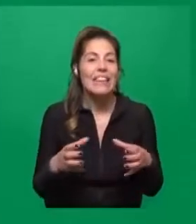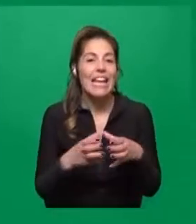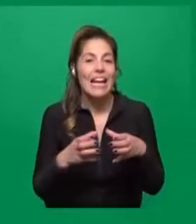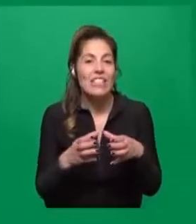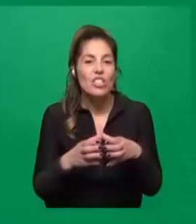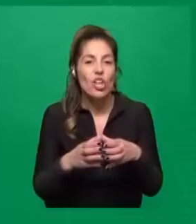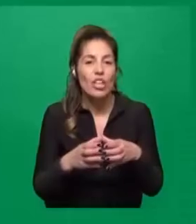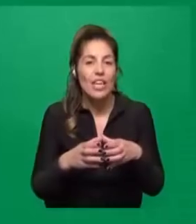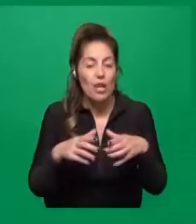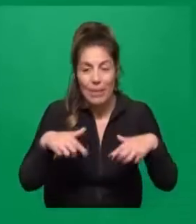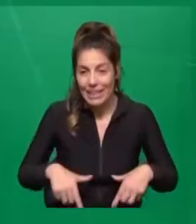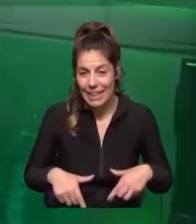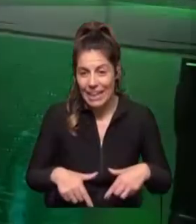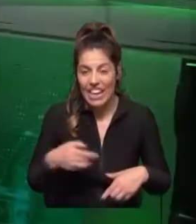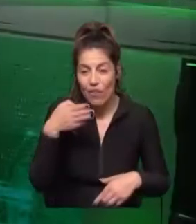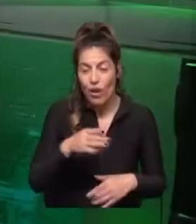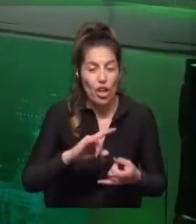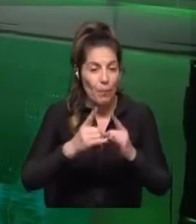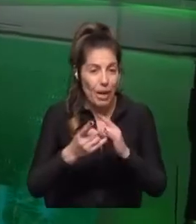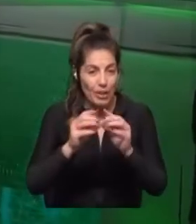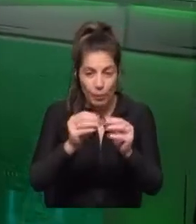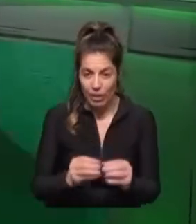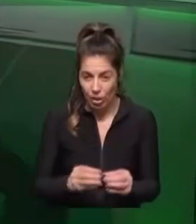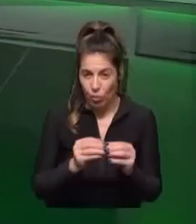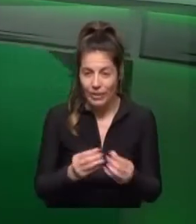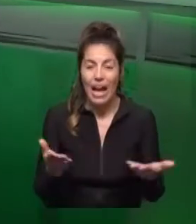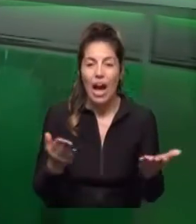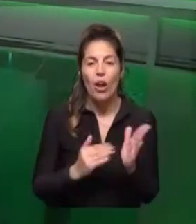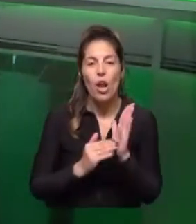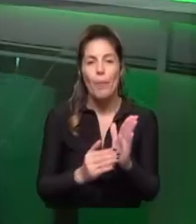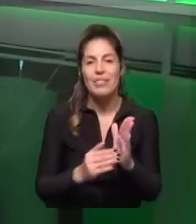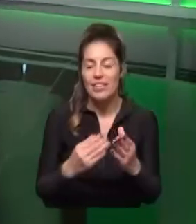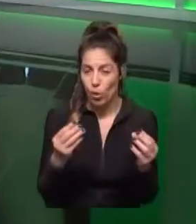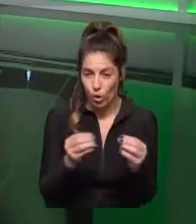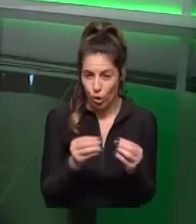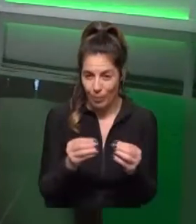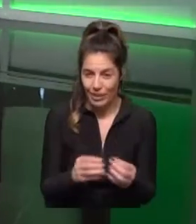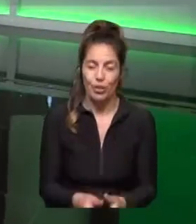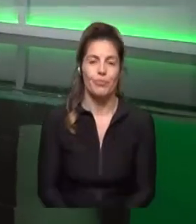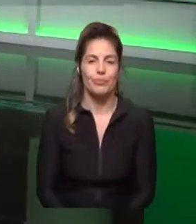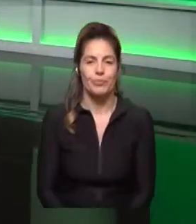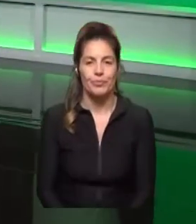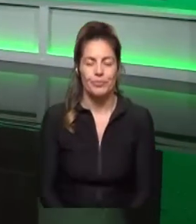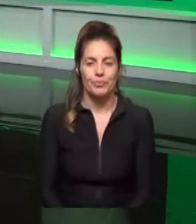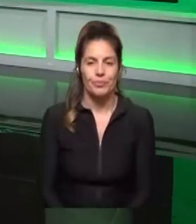parlamento por rendición de cuentas hay información que presenta a continuación Martín Duarte adelante Martín